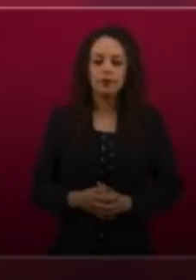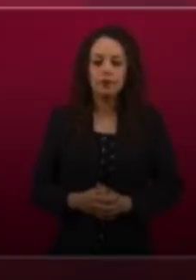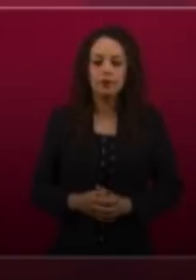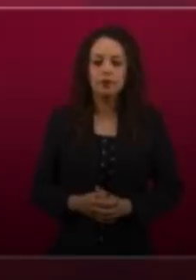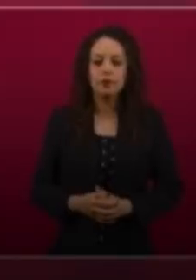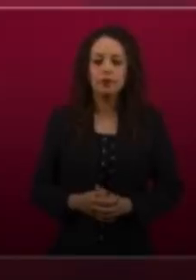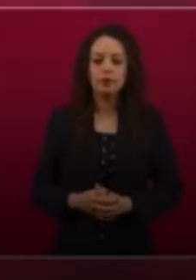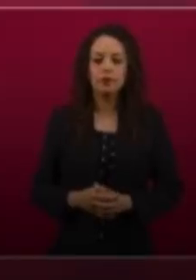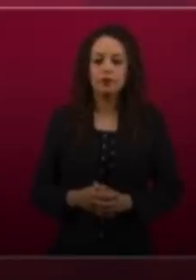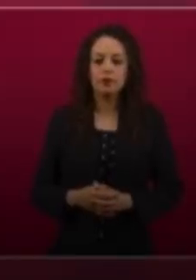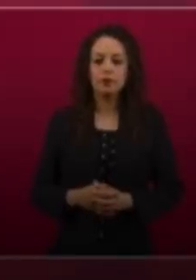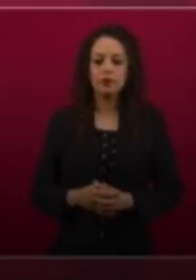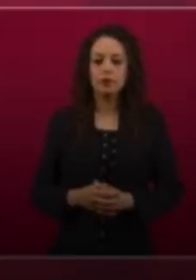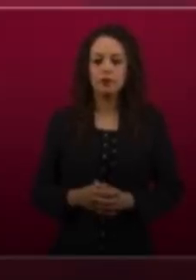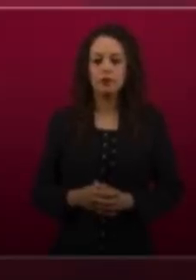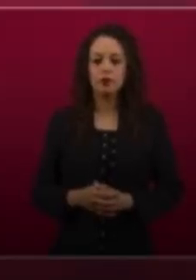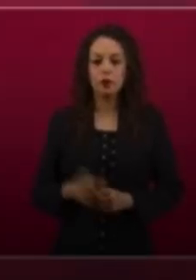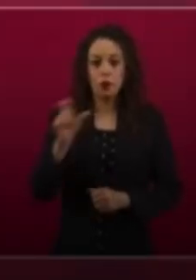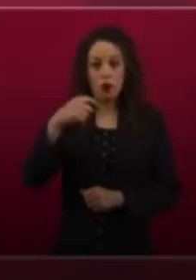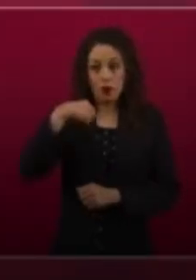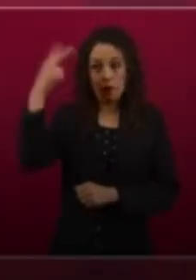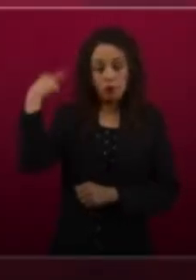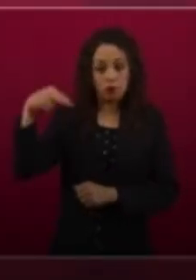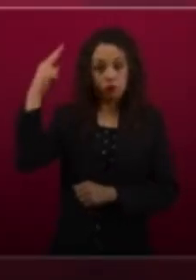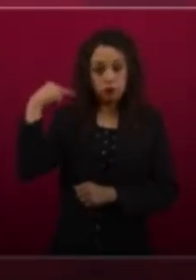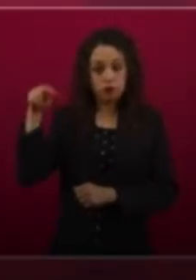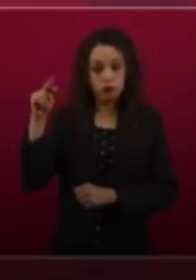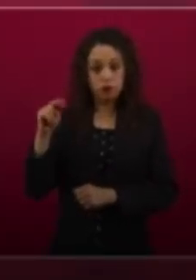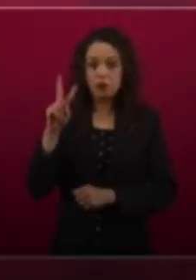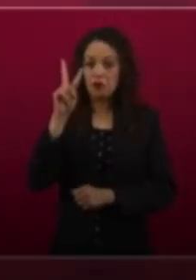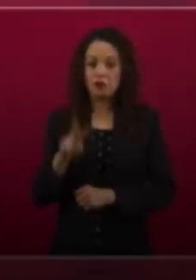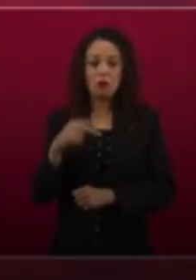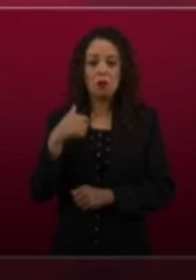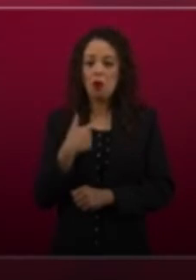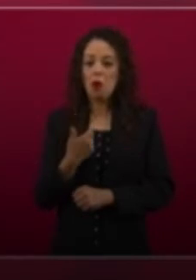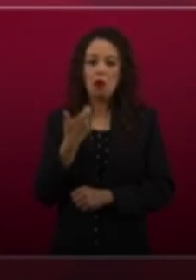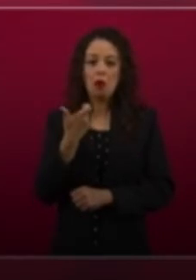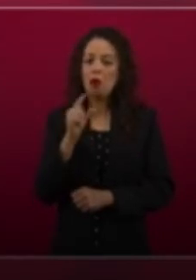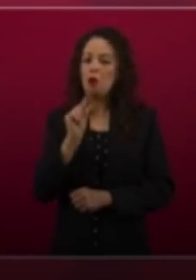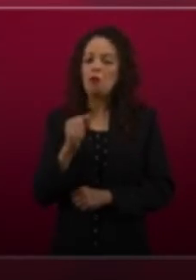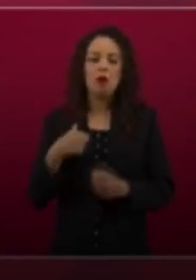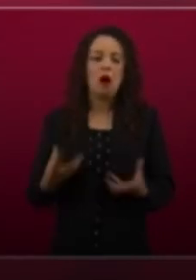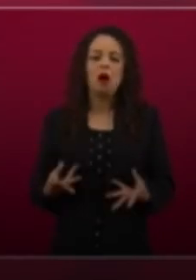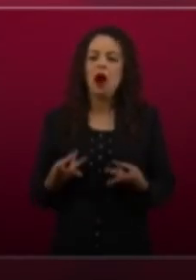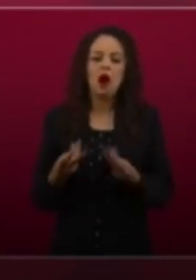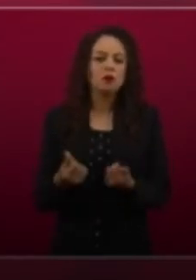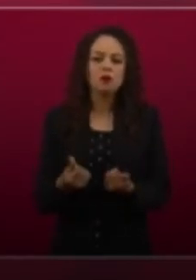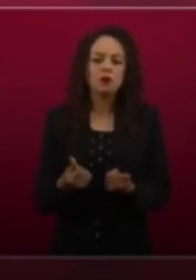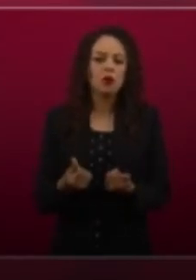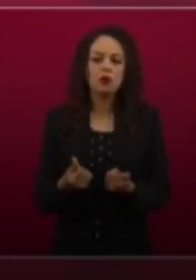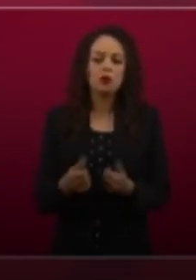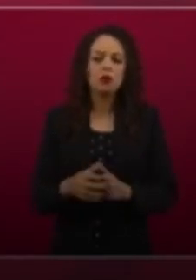Yo gasto en mis giras, pero es relativamente poco, porque